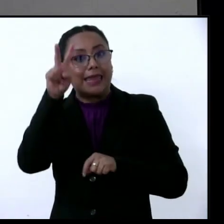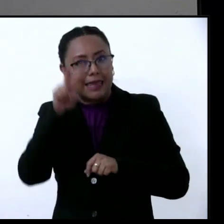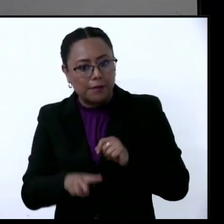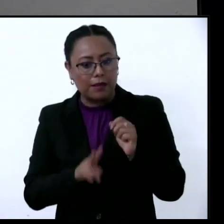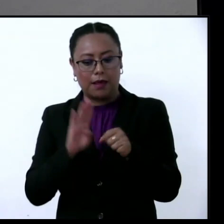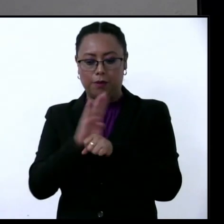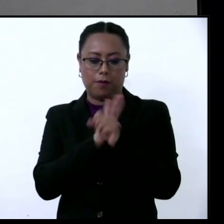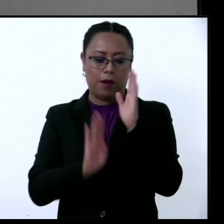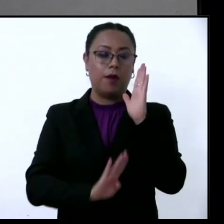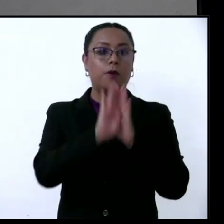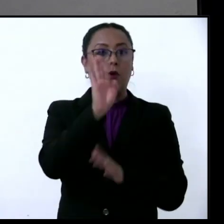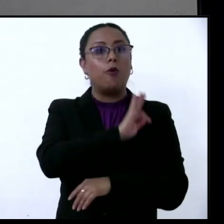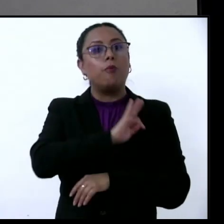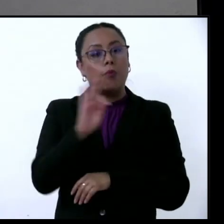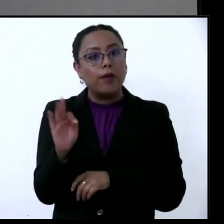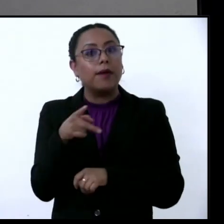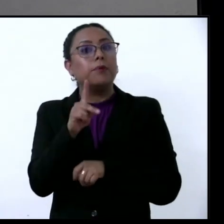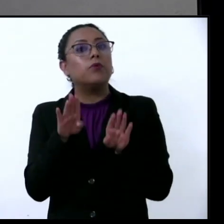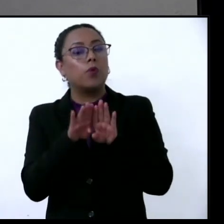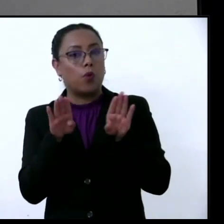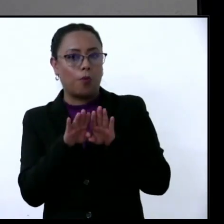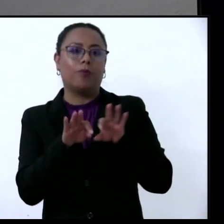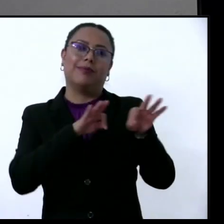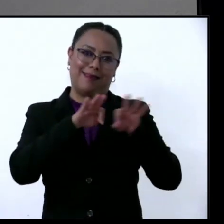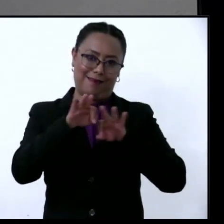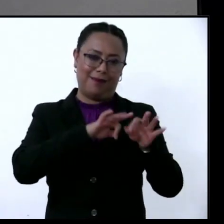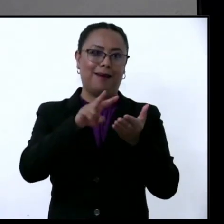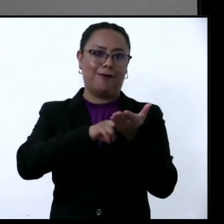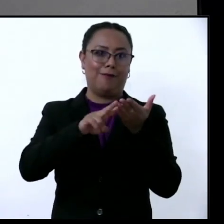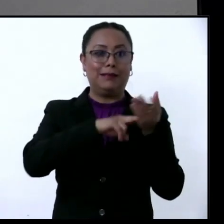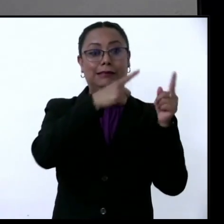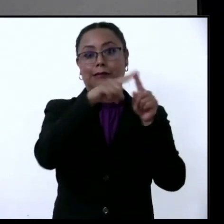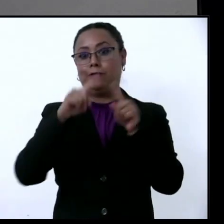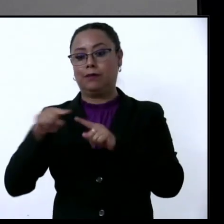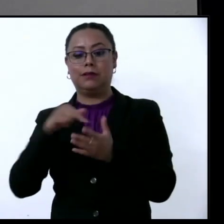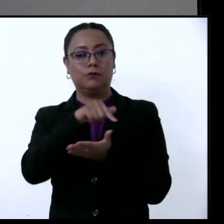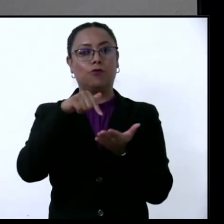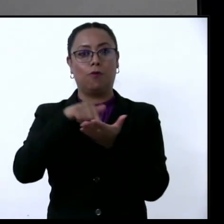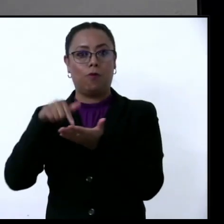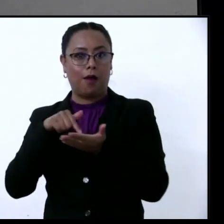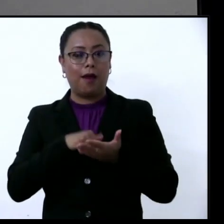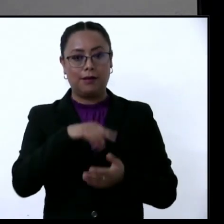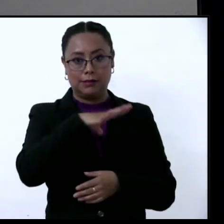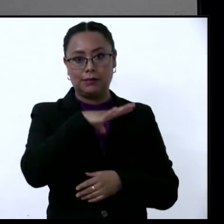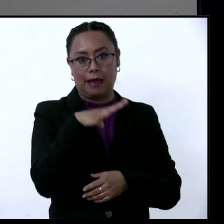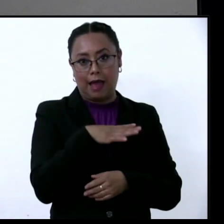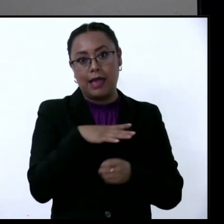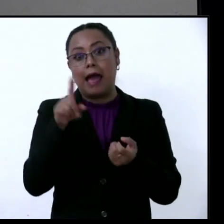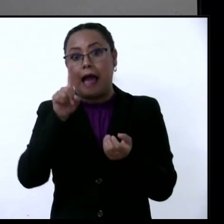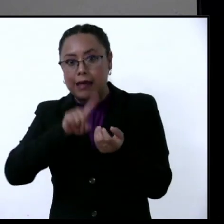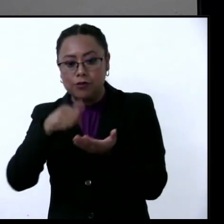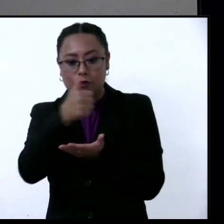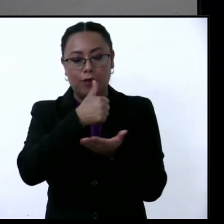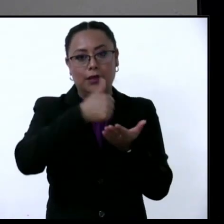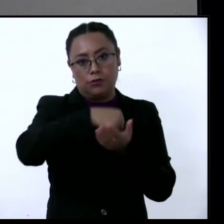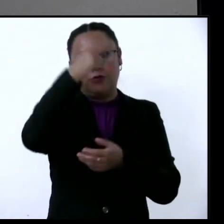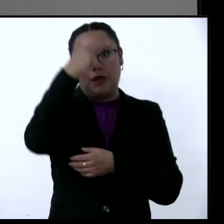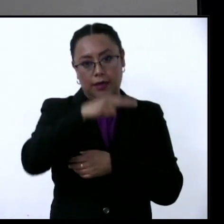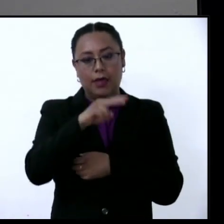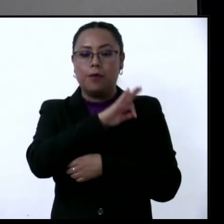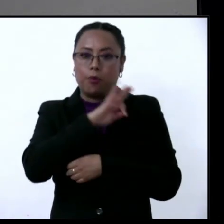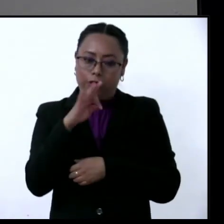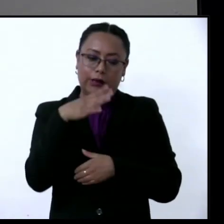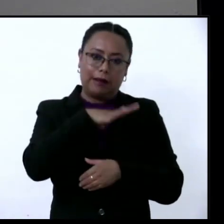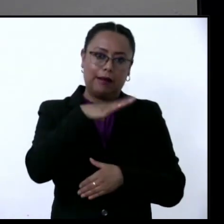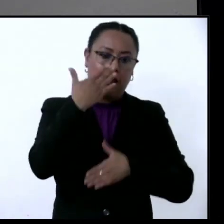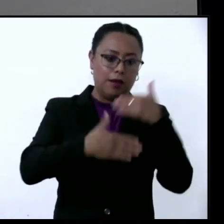poder intervenir a través del empleo verde en diversos espacios o en diversos puntos de la Ciudad de México, y tener procesos